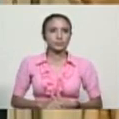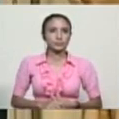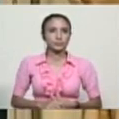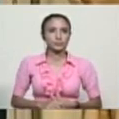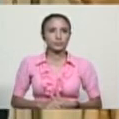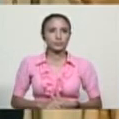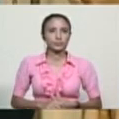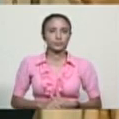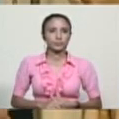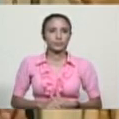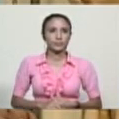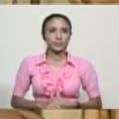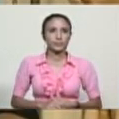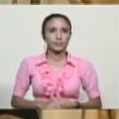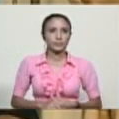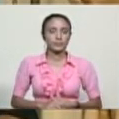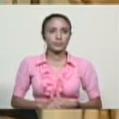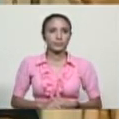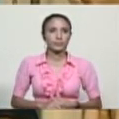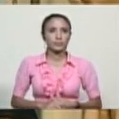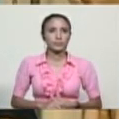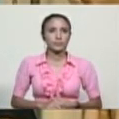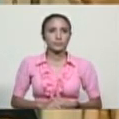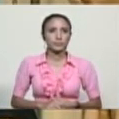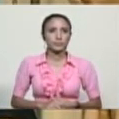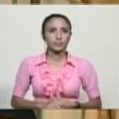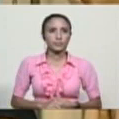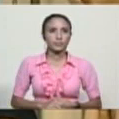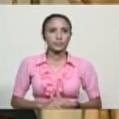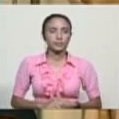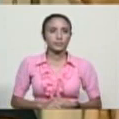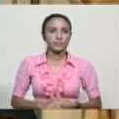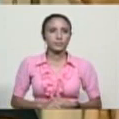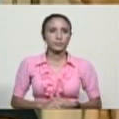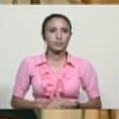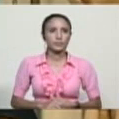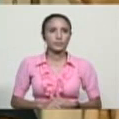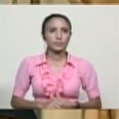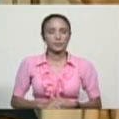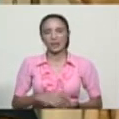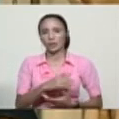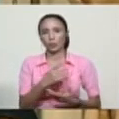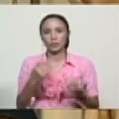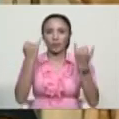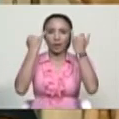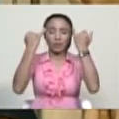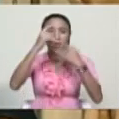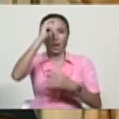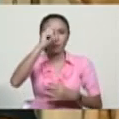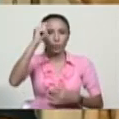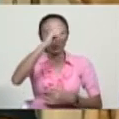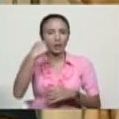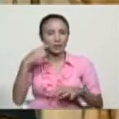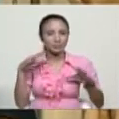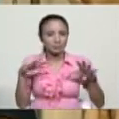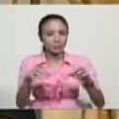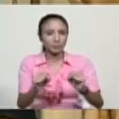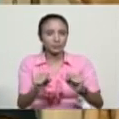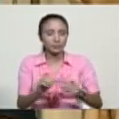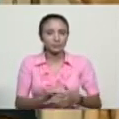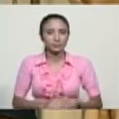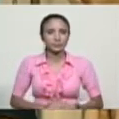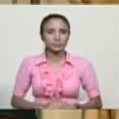cuando se vino toda aquella corriente extremista, invadieron